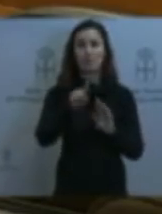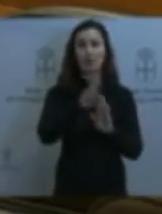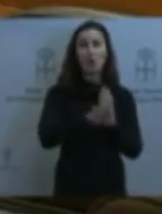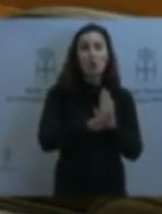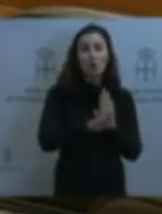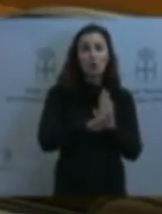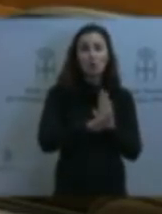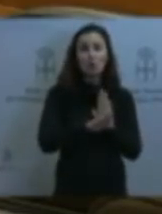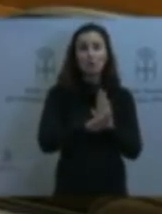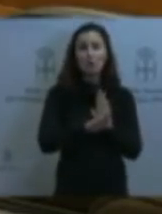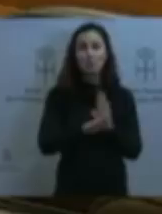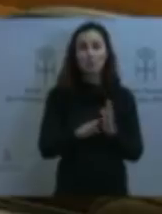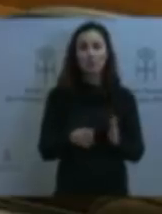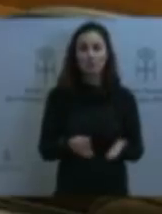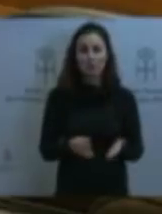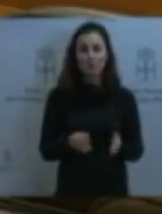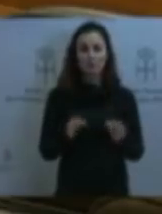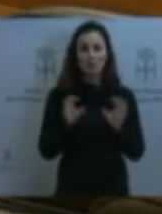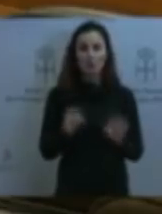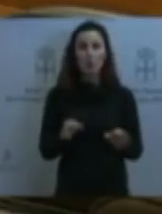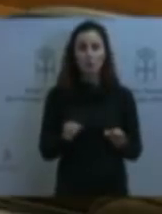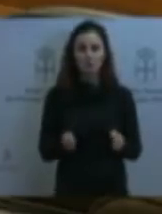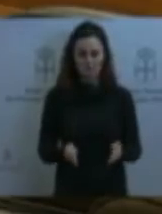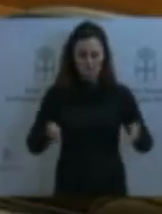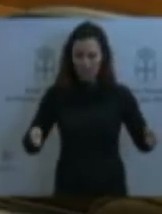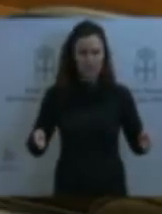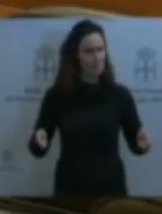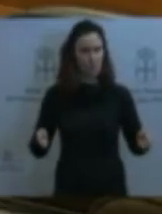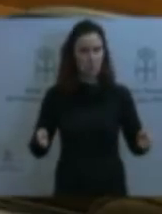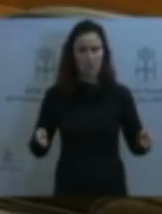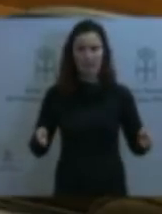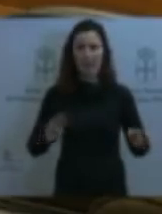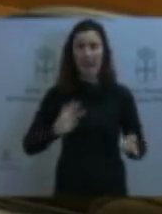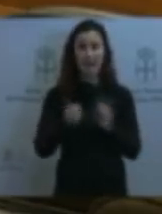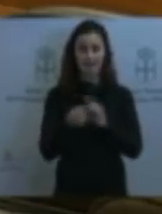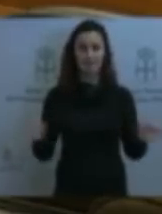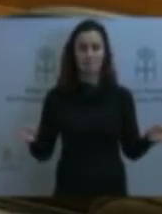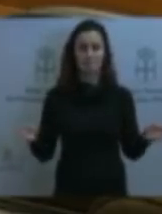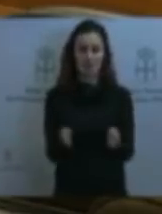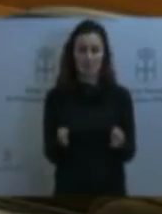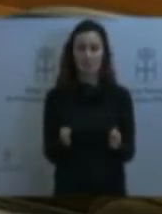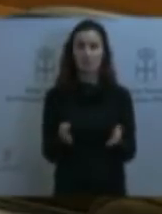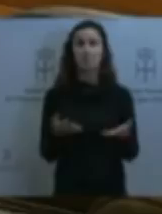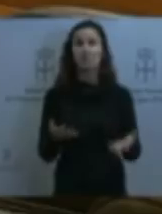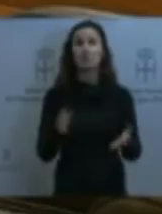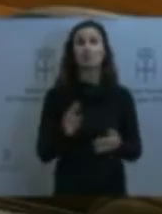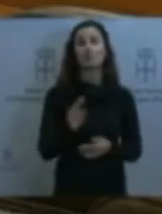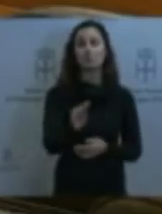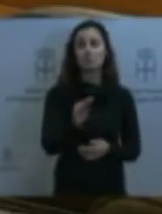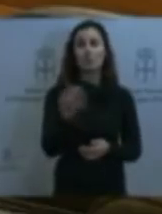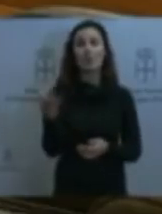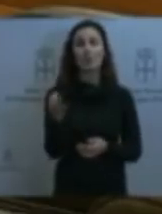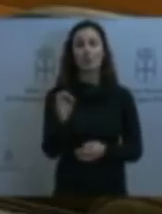la calzada. Al contrario, lo estrechó y eso condicionó también que hubiera que cambiar la señalización y que ahora